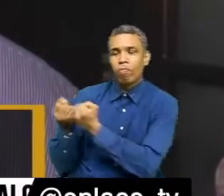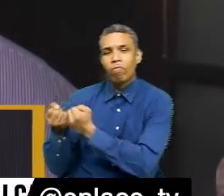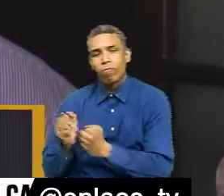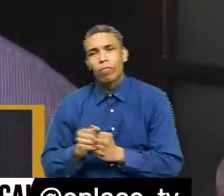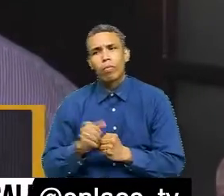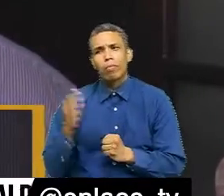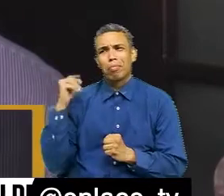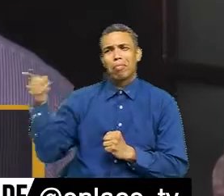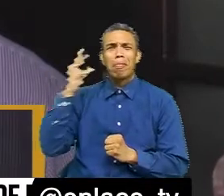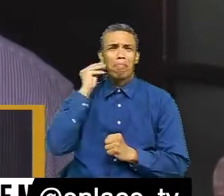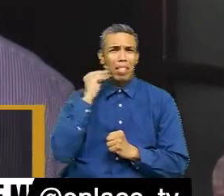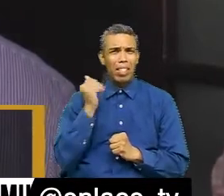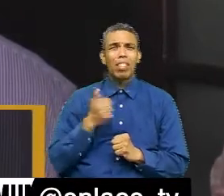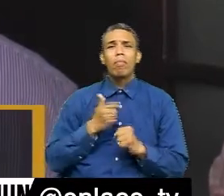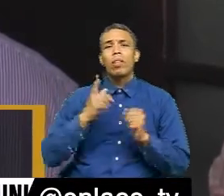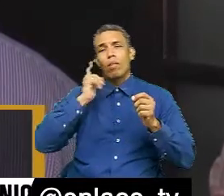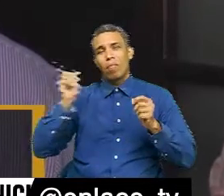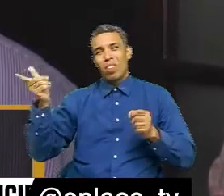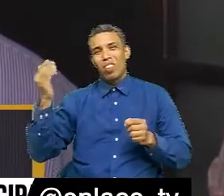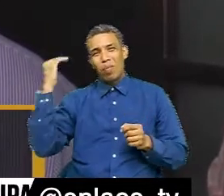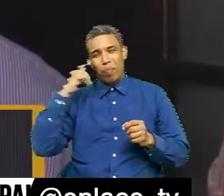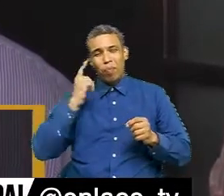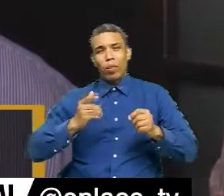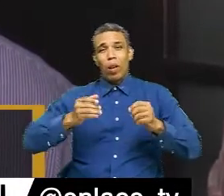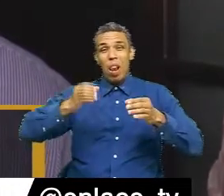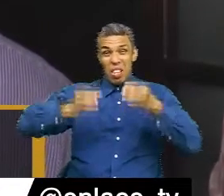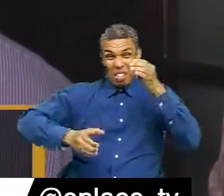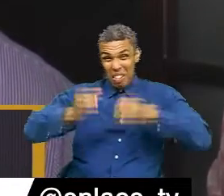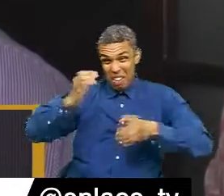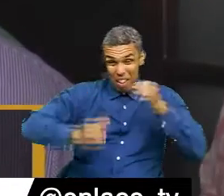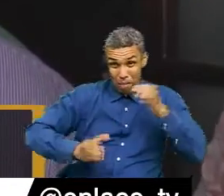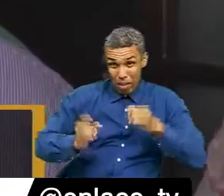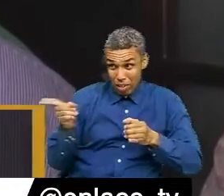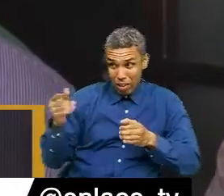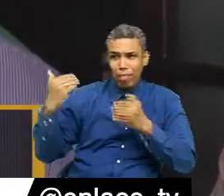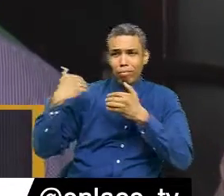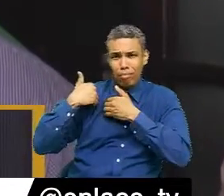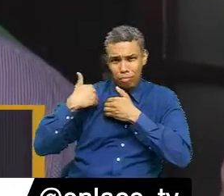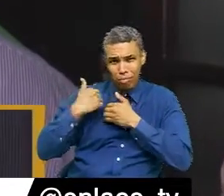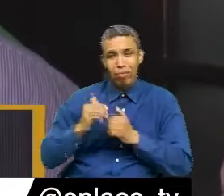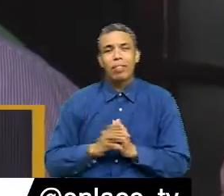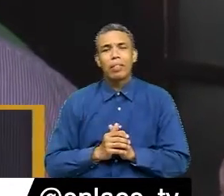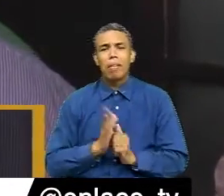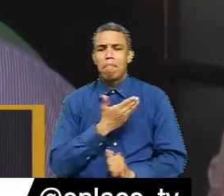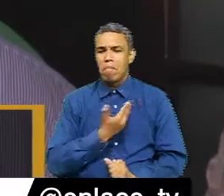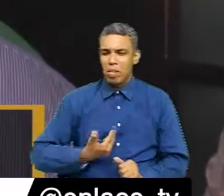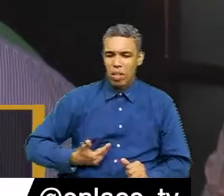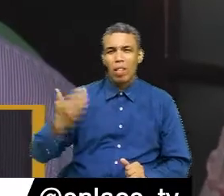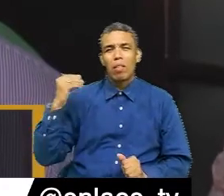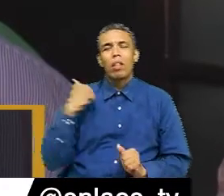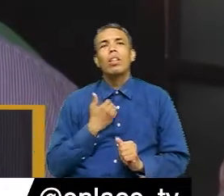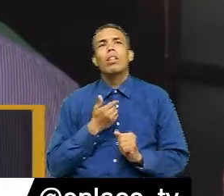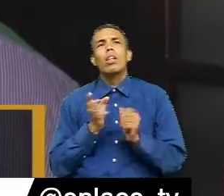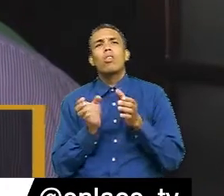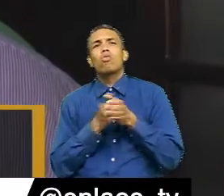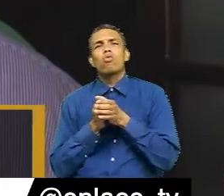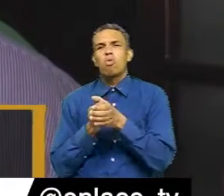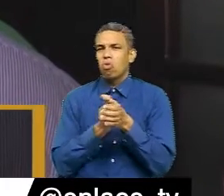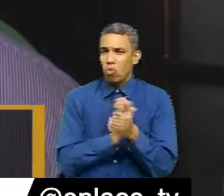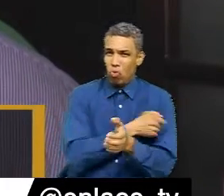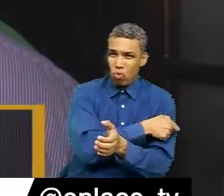fue presidente del Comité de Gremios en Barranca Bermeja, actual presidente, ha sido vicepresidente del Comité de Gremios